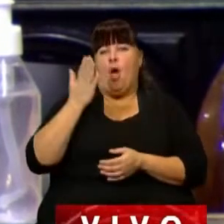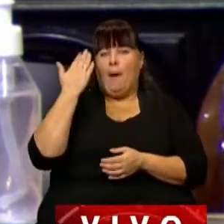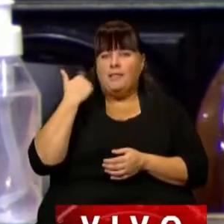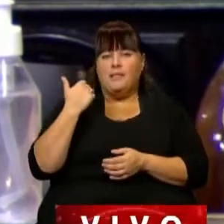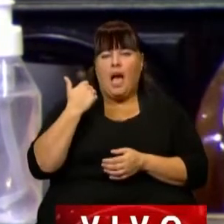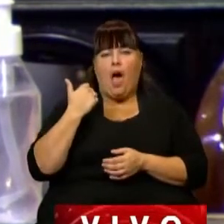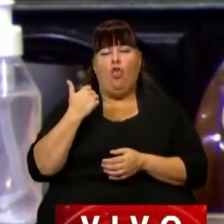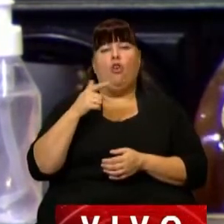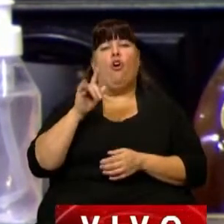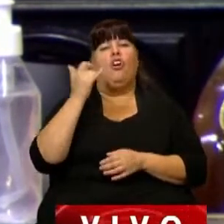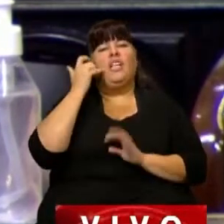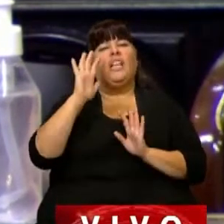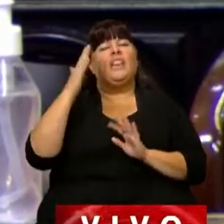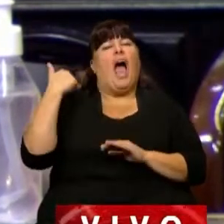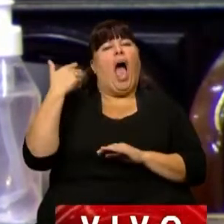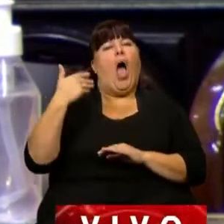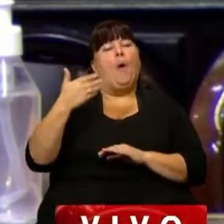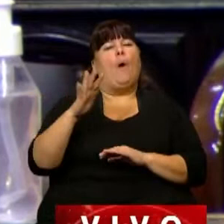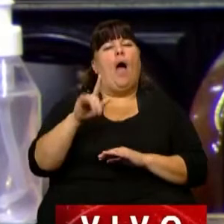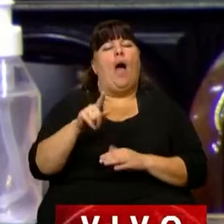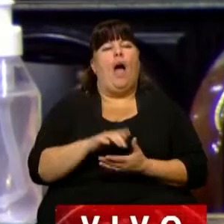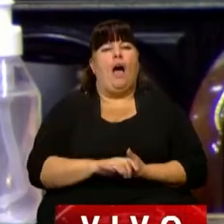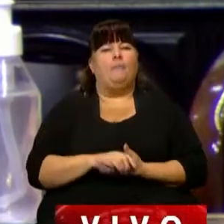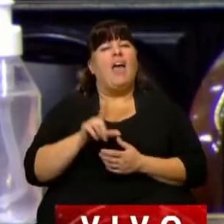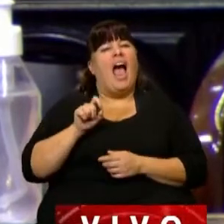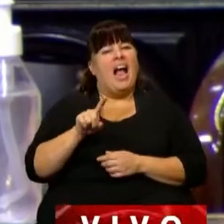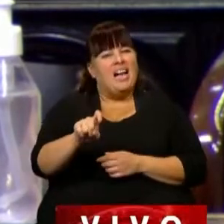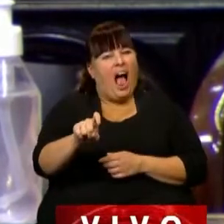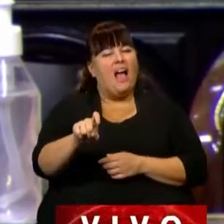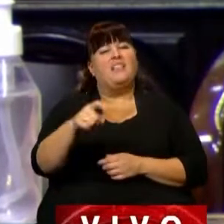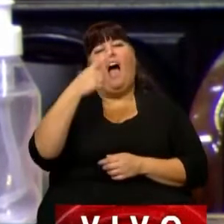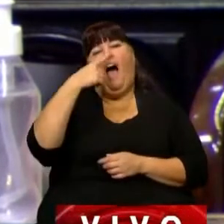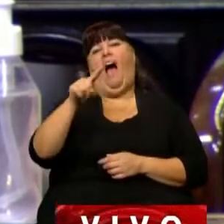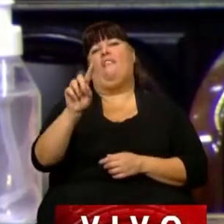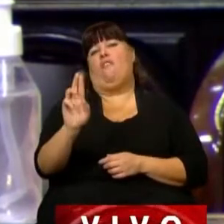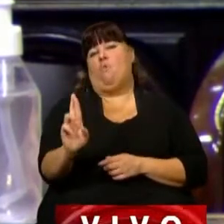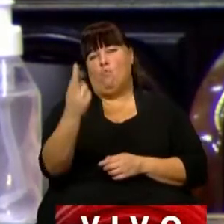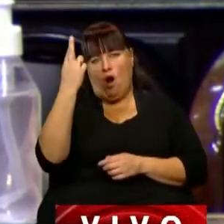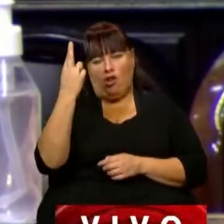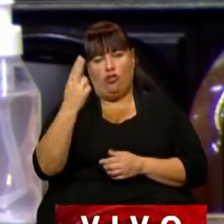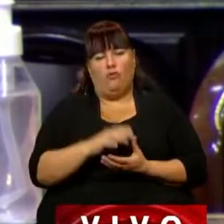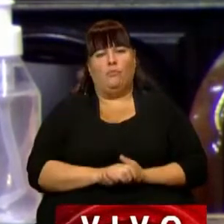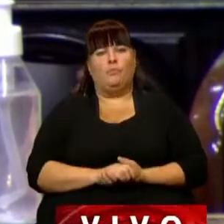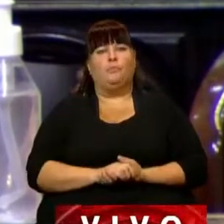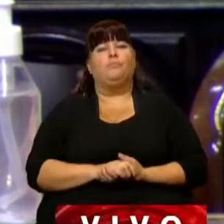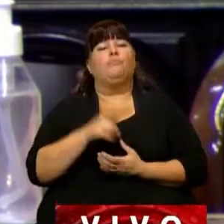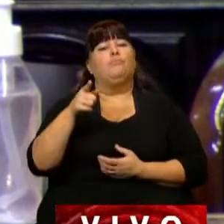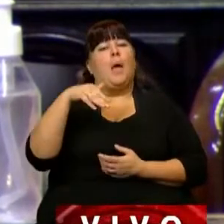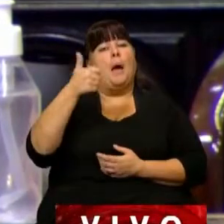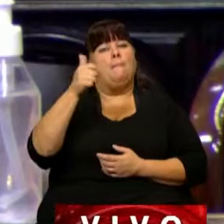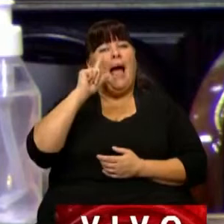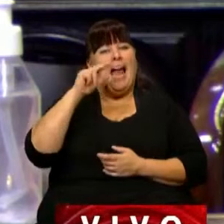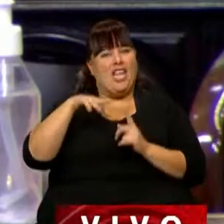pasado, cuando ya venía atravesando el cáncer que finalmente terminó con su vida, Freddy